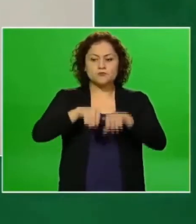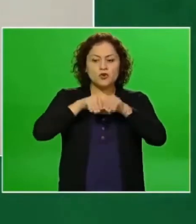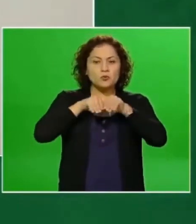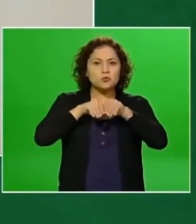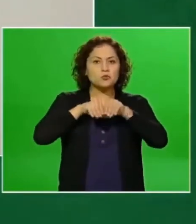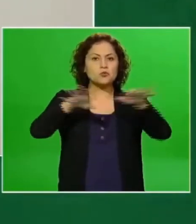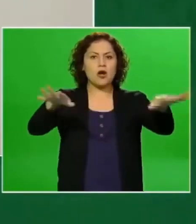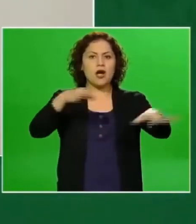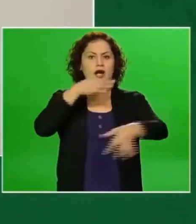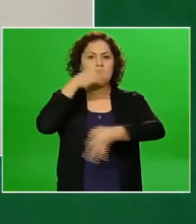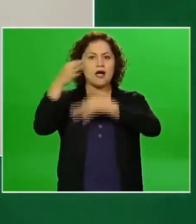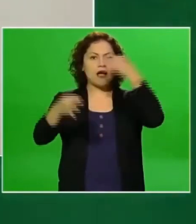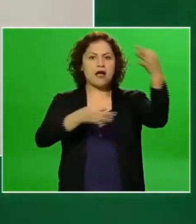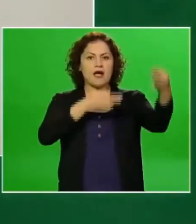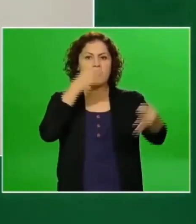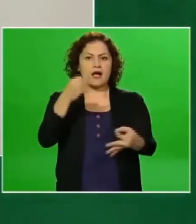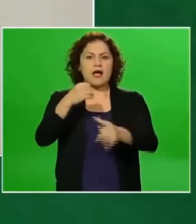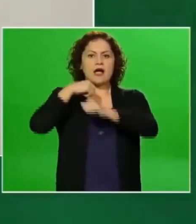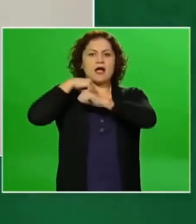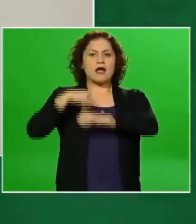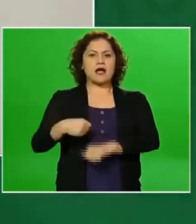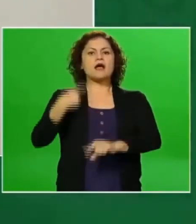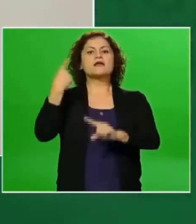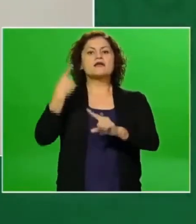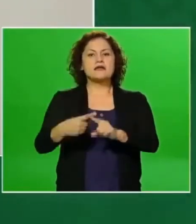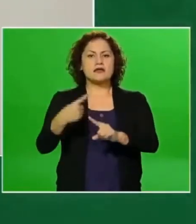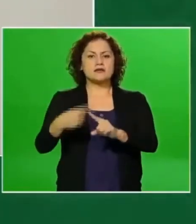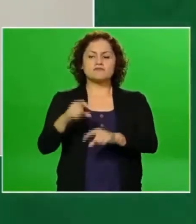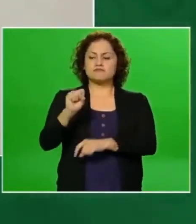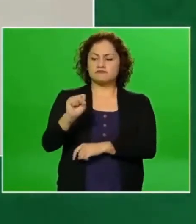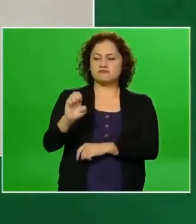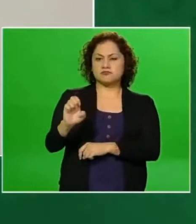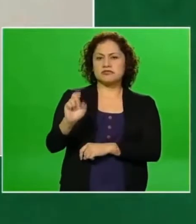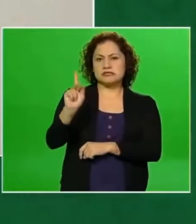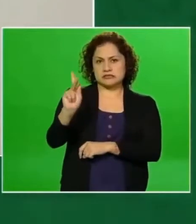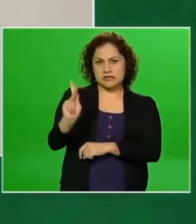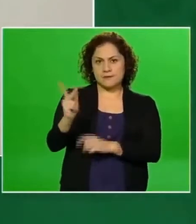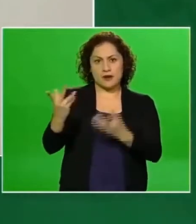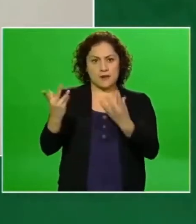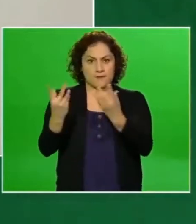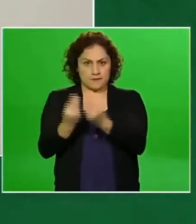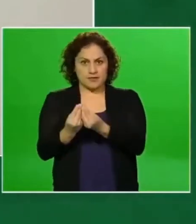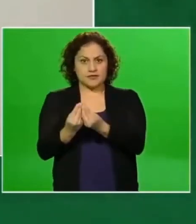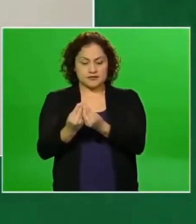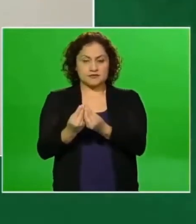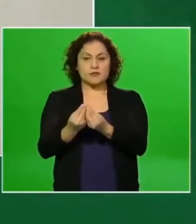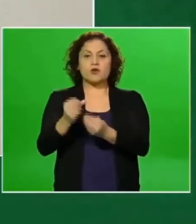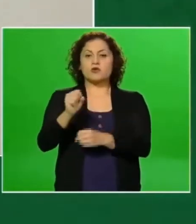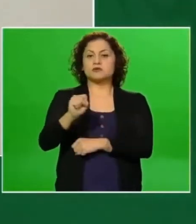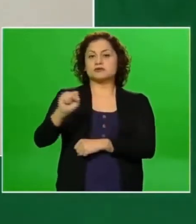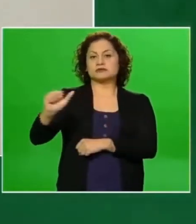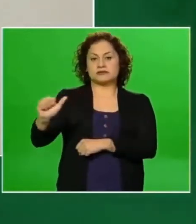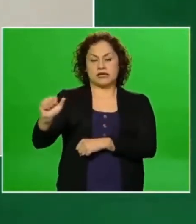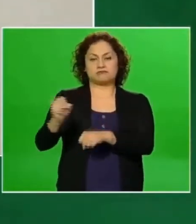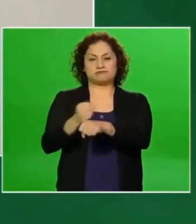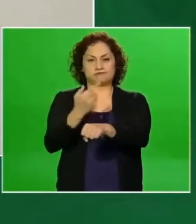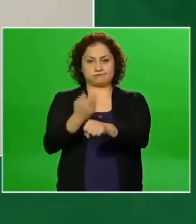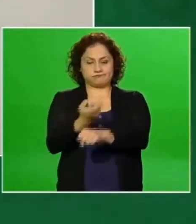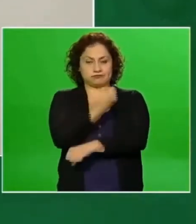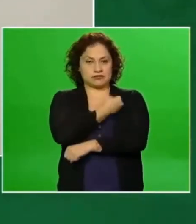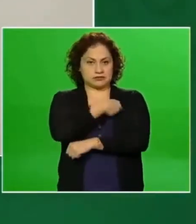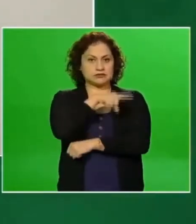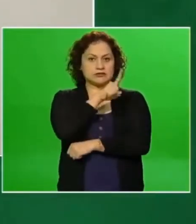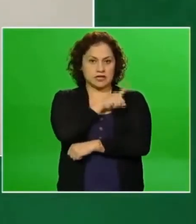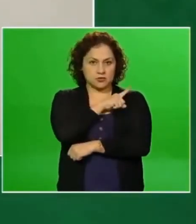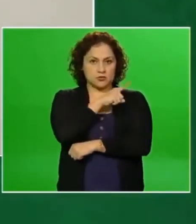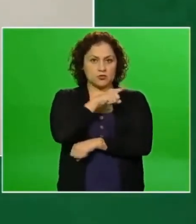fueron emitidos por la Secretaría de Educación Pública en coordinación con la Secretaría de Salud para efectos de que los mismos